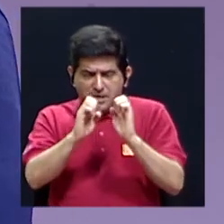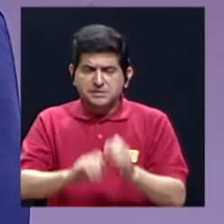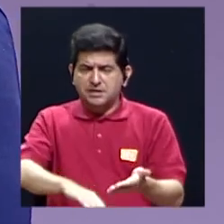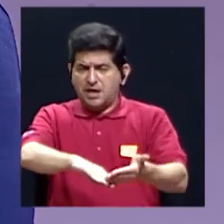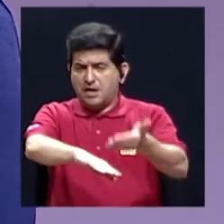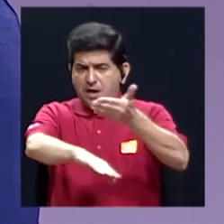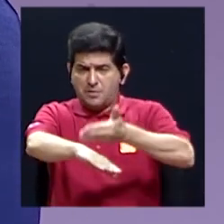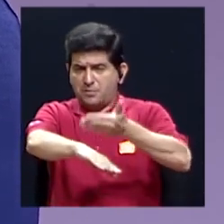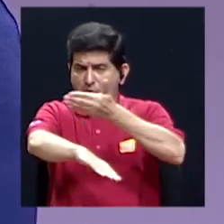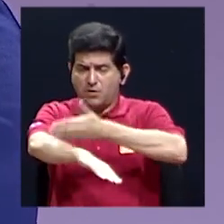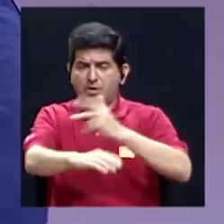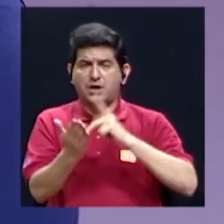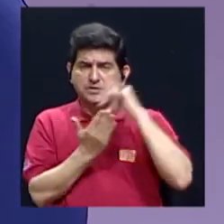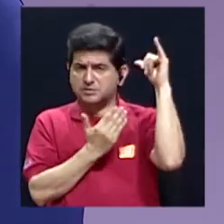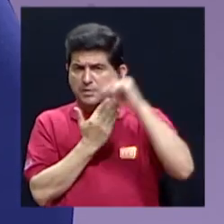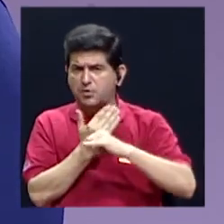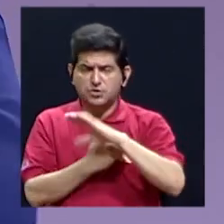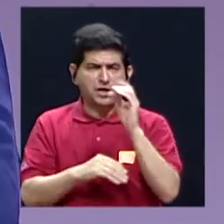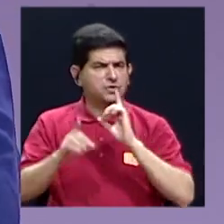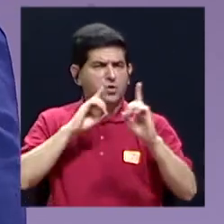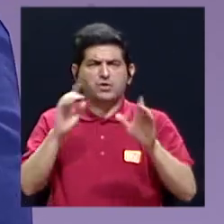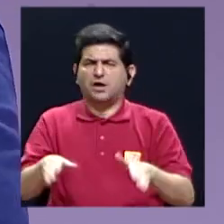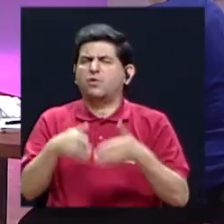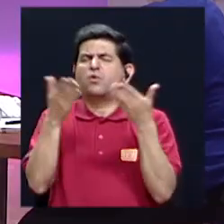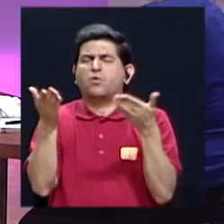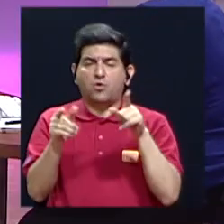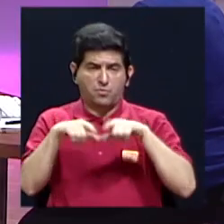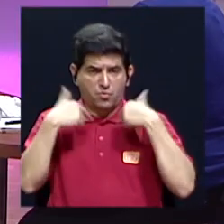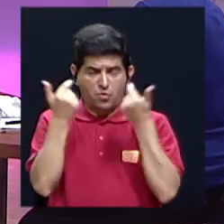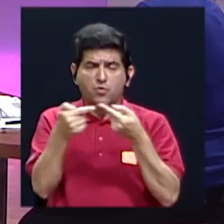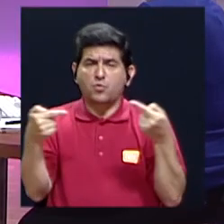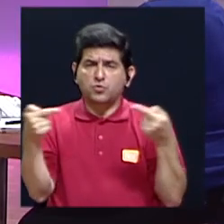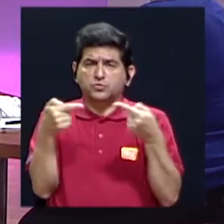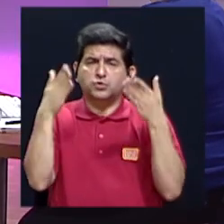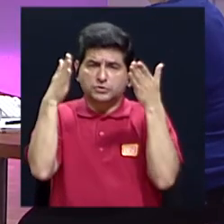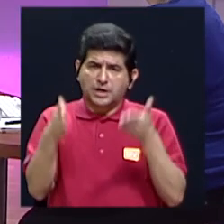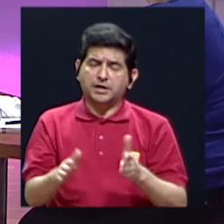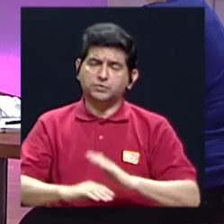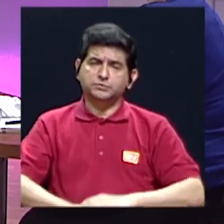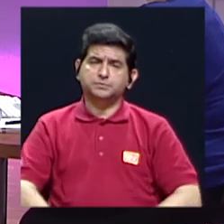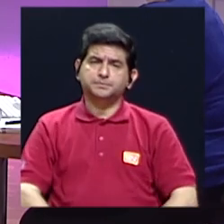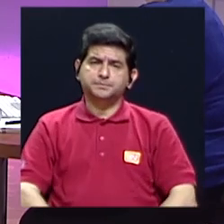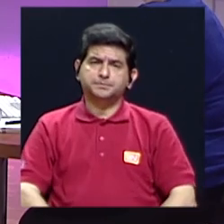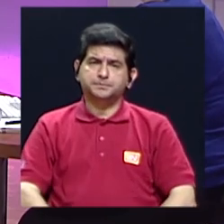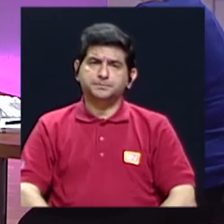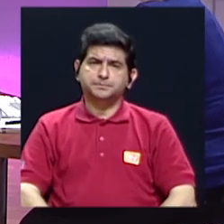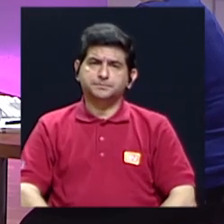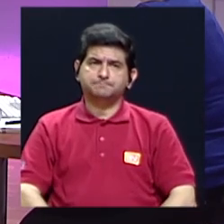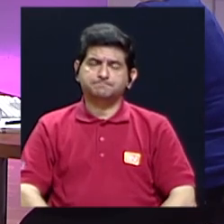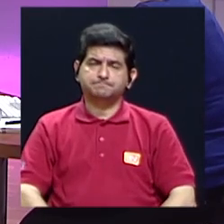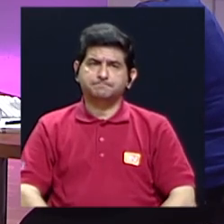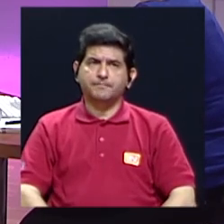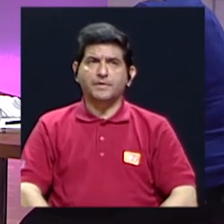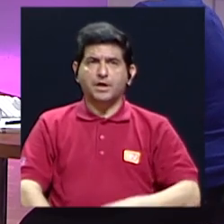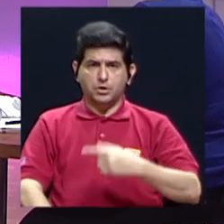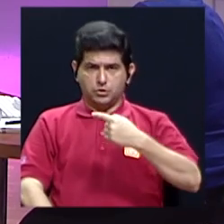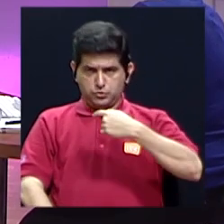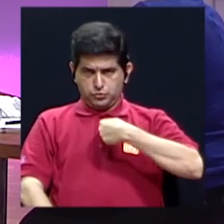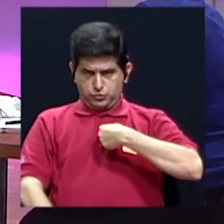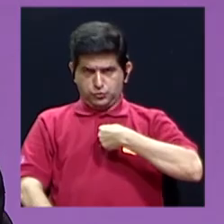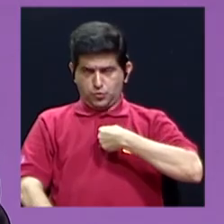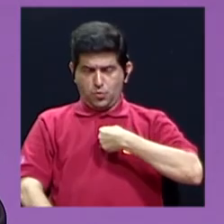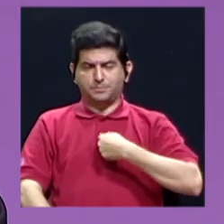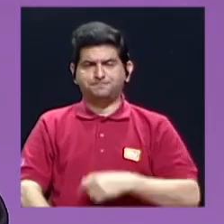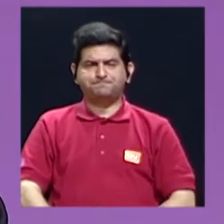avance del proyecto o cómo está el diálogo, digamos, con estas fracciones opositoras. Bueno, yo